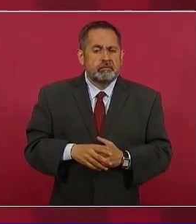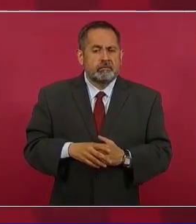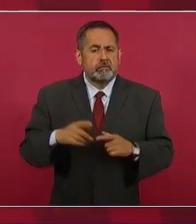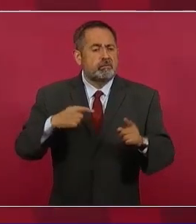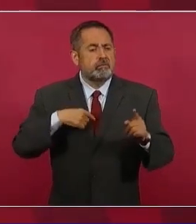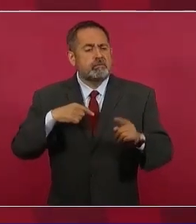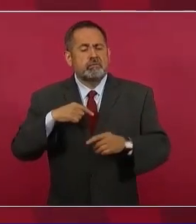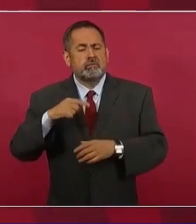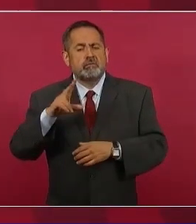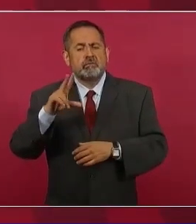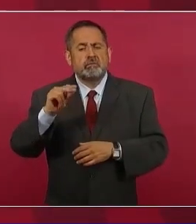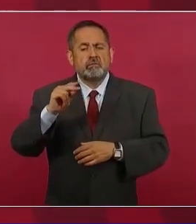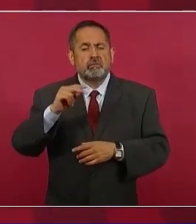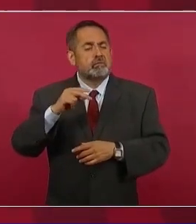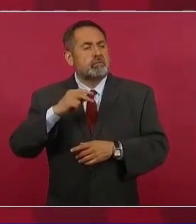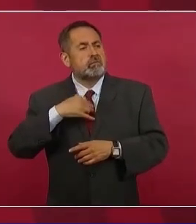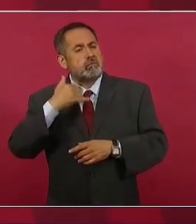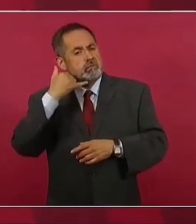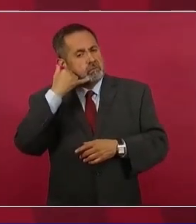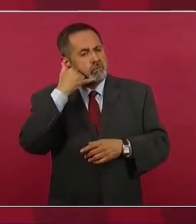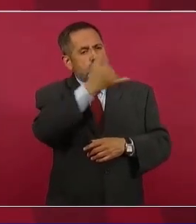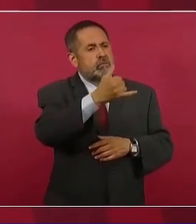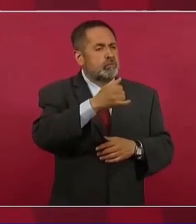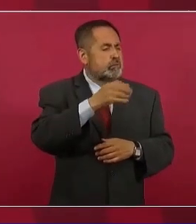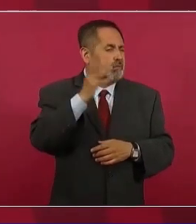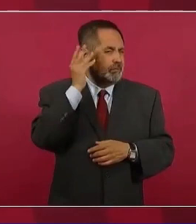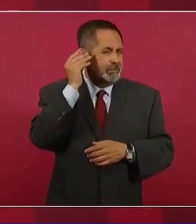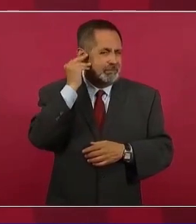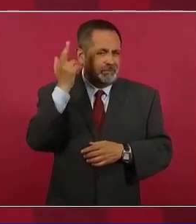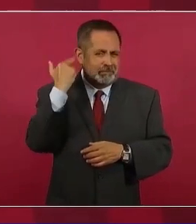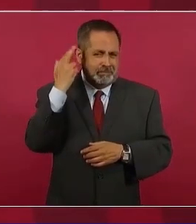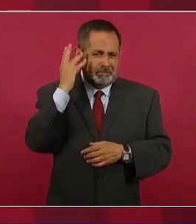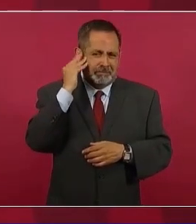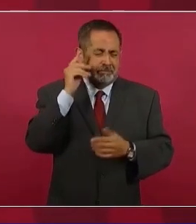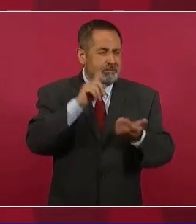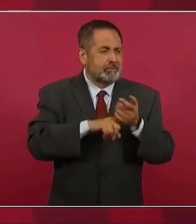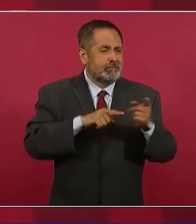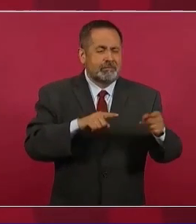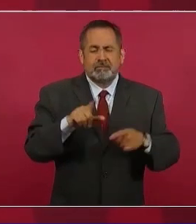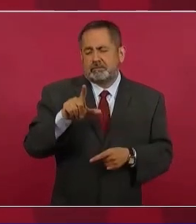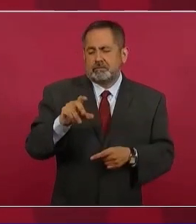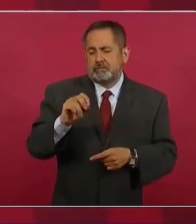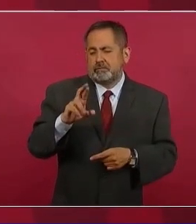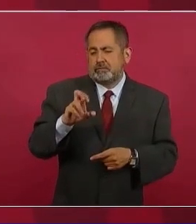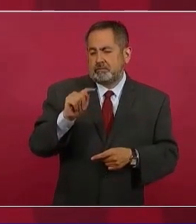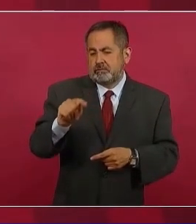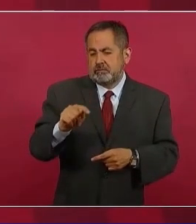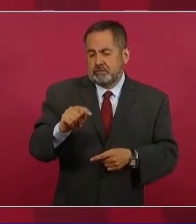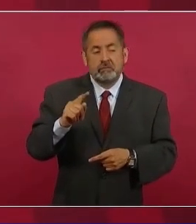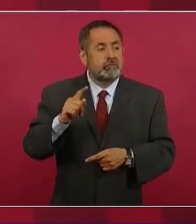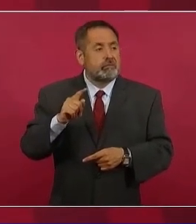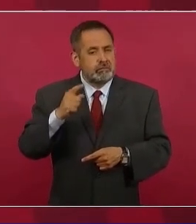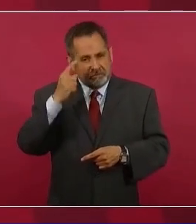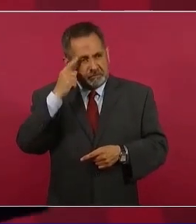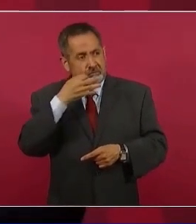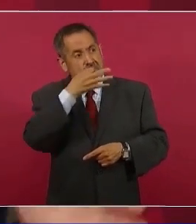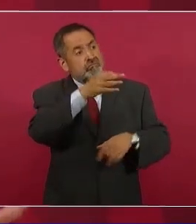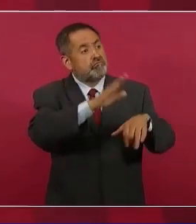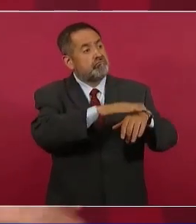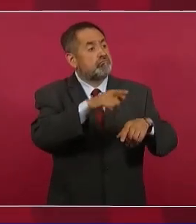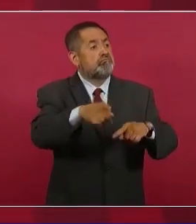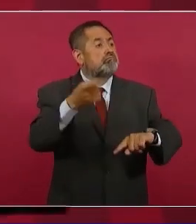los dueños de la radiodifusora donde está Loret de Mola para